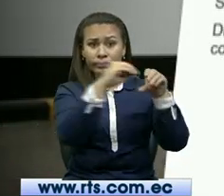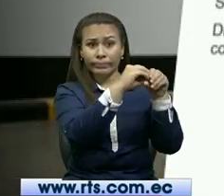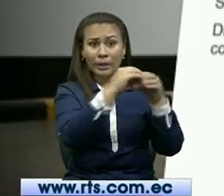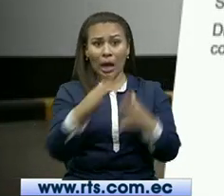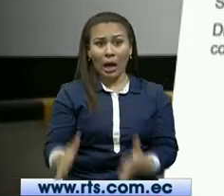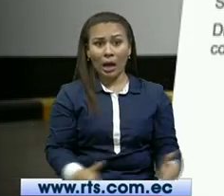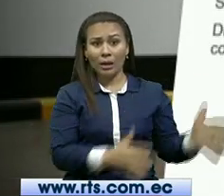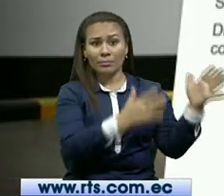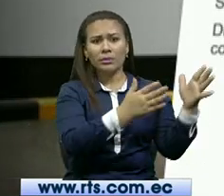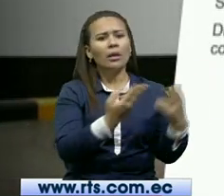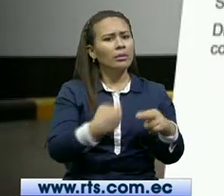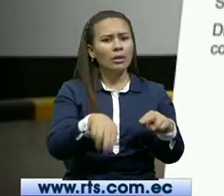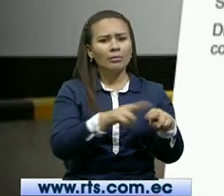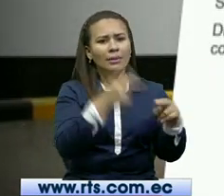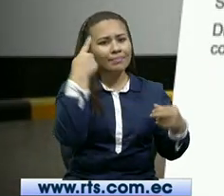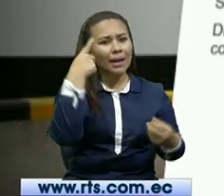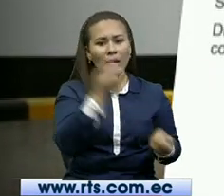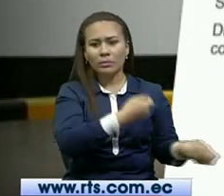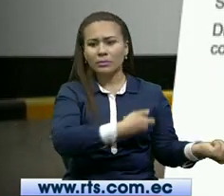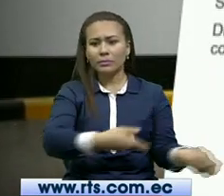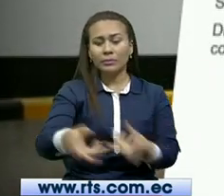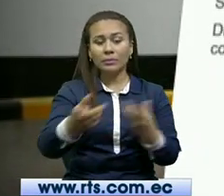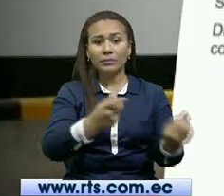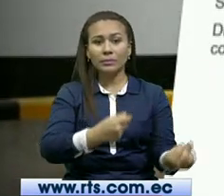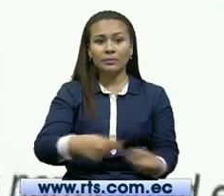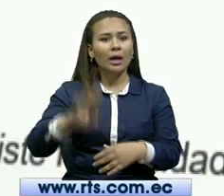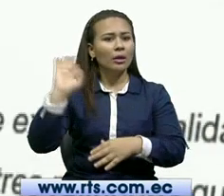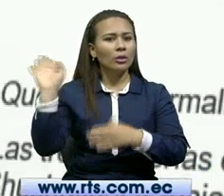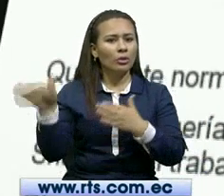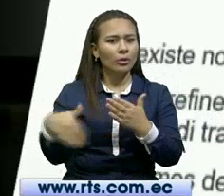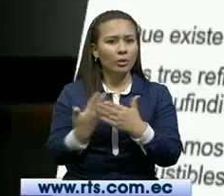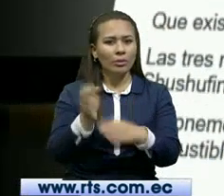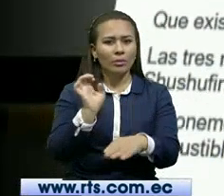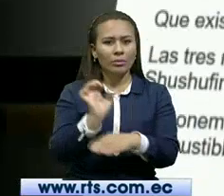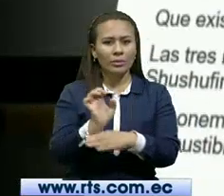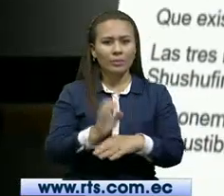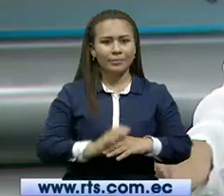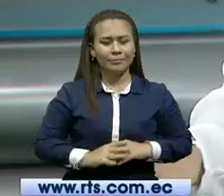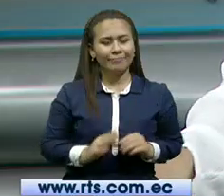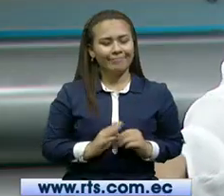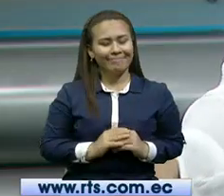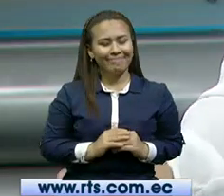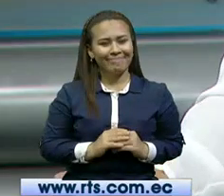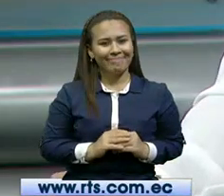el despacho de combustible y gas licuado de petróleo en todo el país.